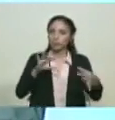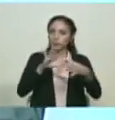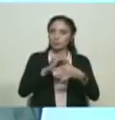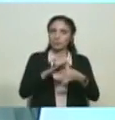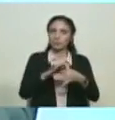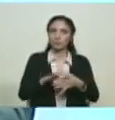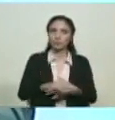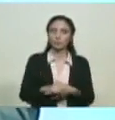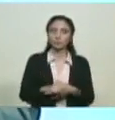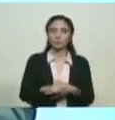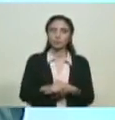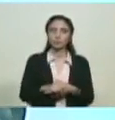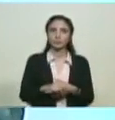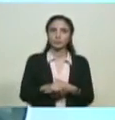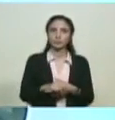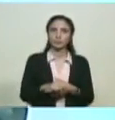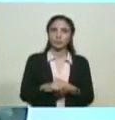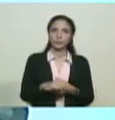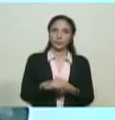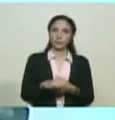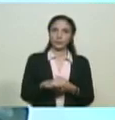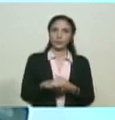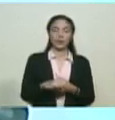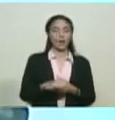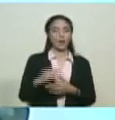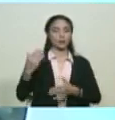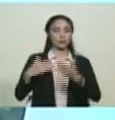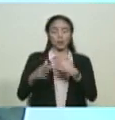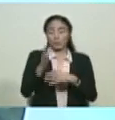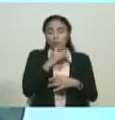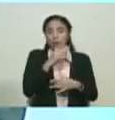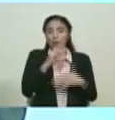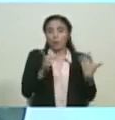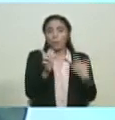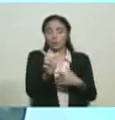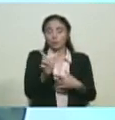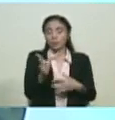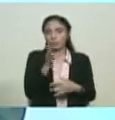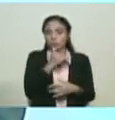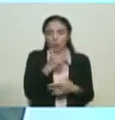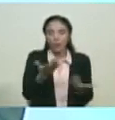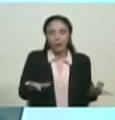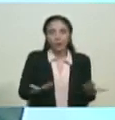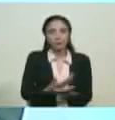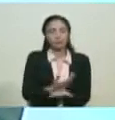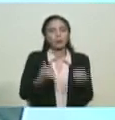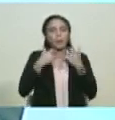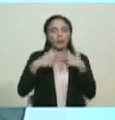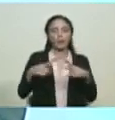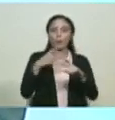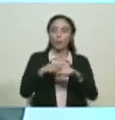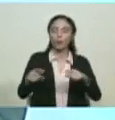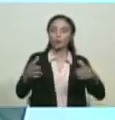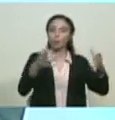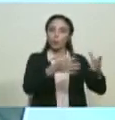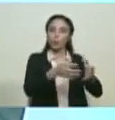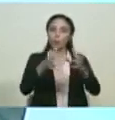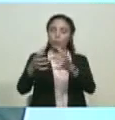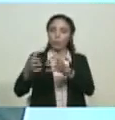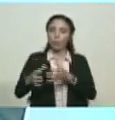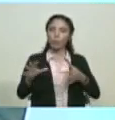si no tuviéramos un partido socialista unido de venezuela y un gran polo patriótico cohesionado